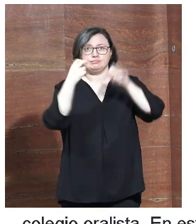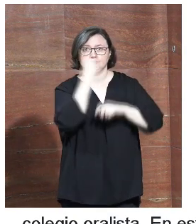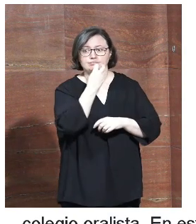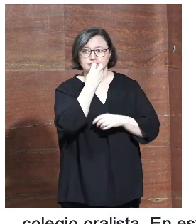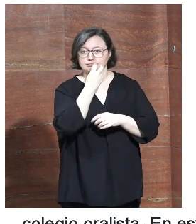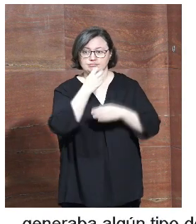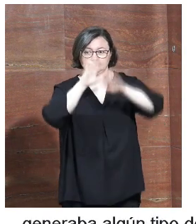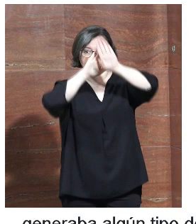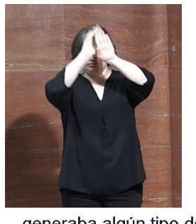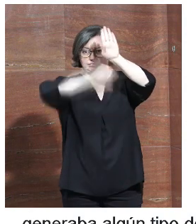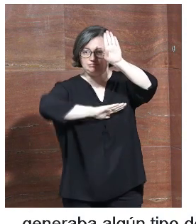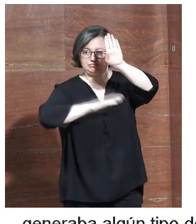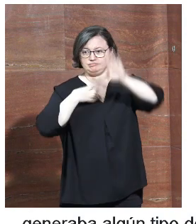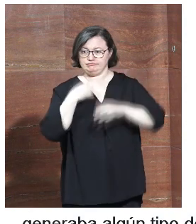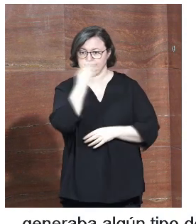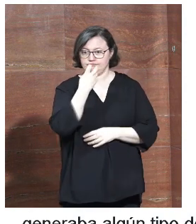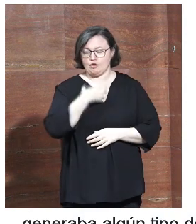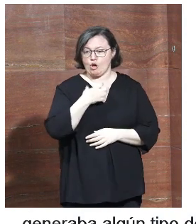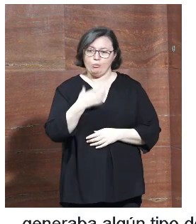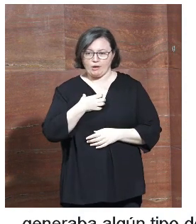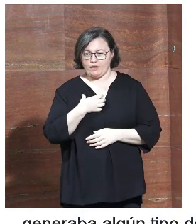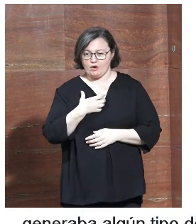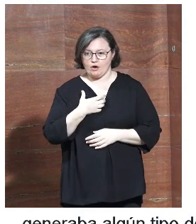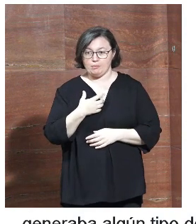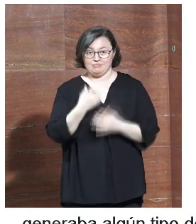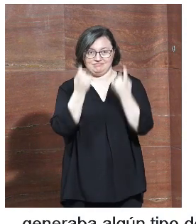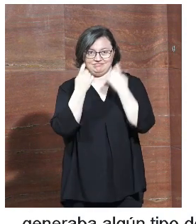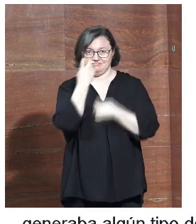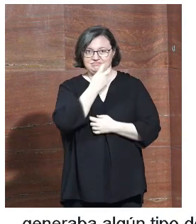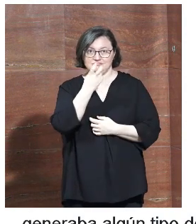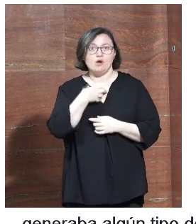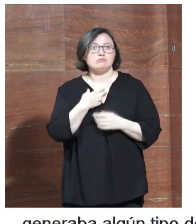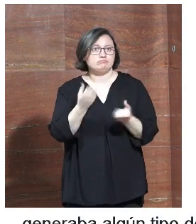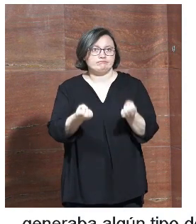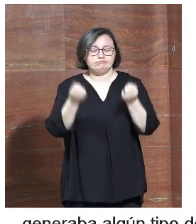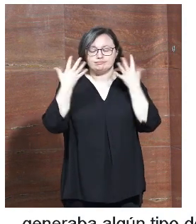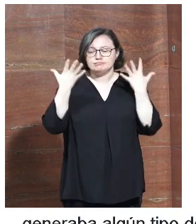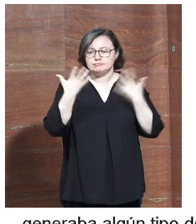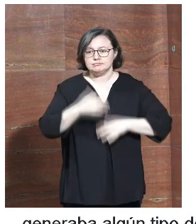nosotros no podíamos acceder a esa lectura labial que nos habían enseñado.